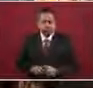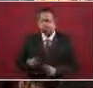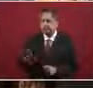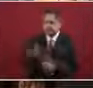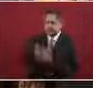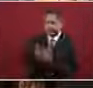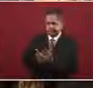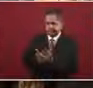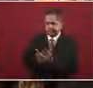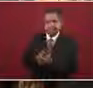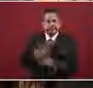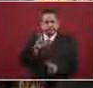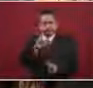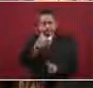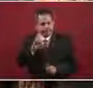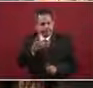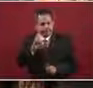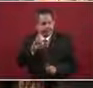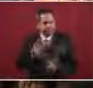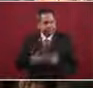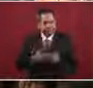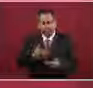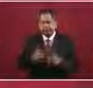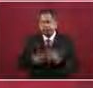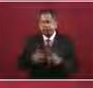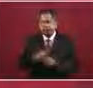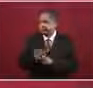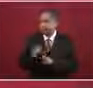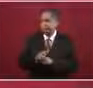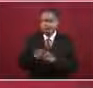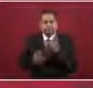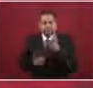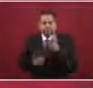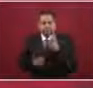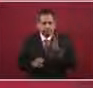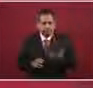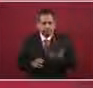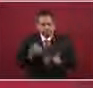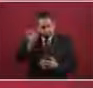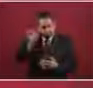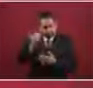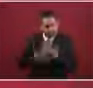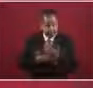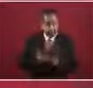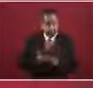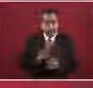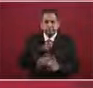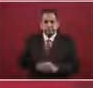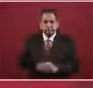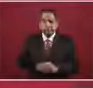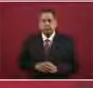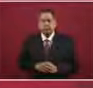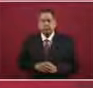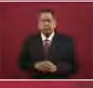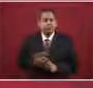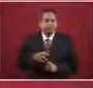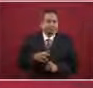a ver cómo evoluciona lo que ya se presentó de iniciativa. Hay